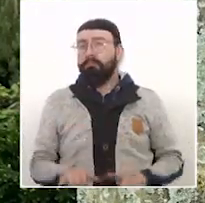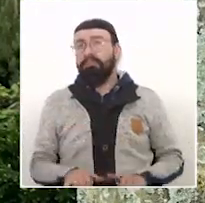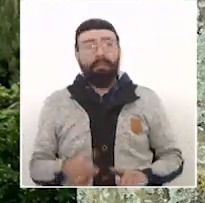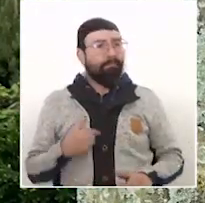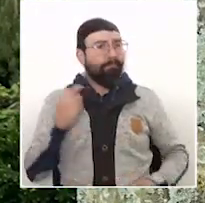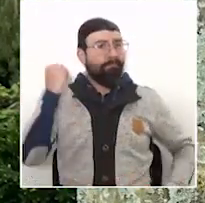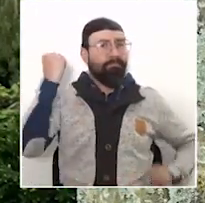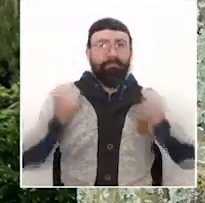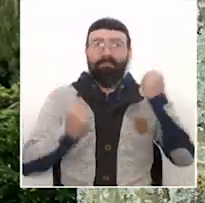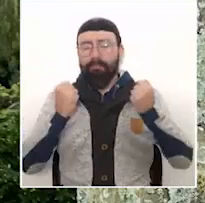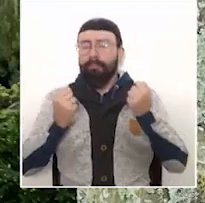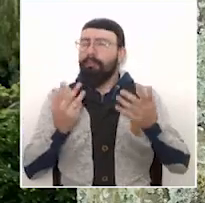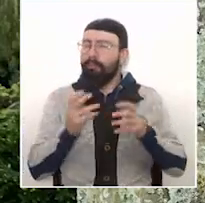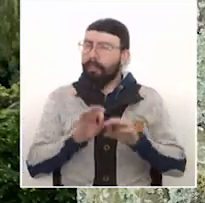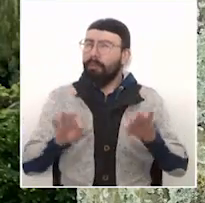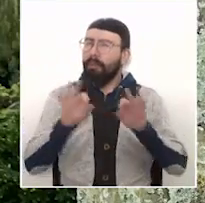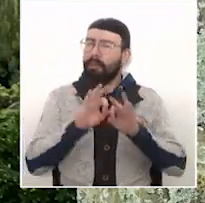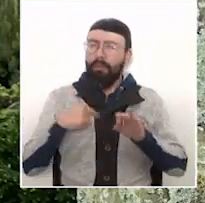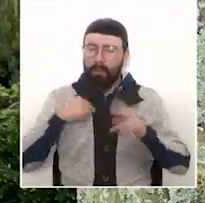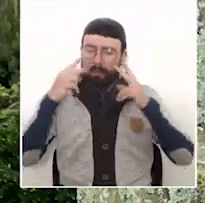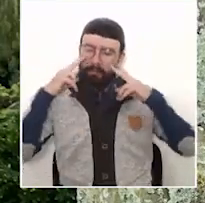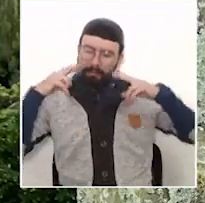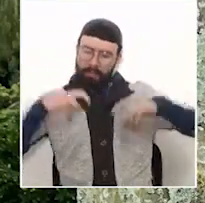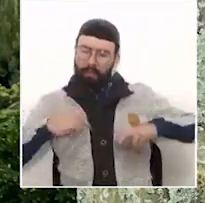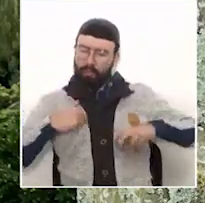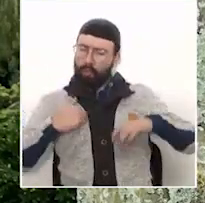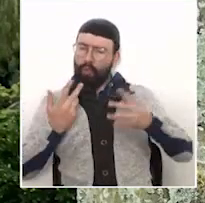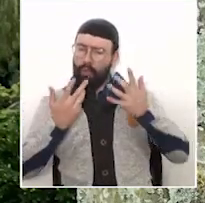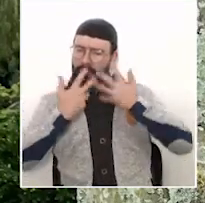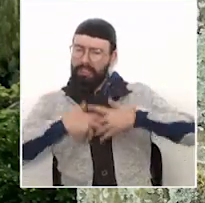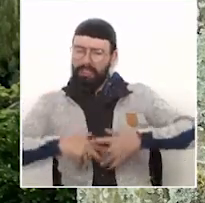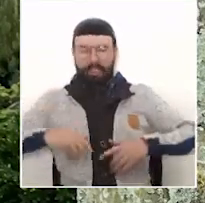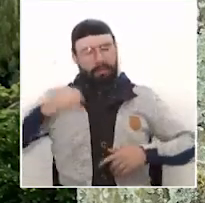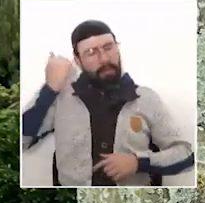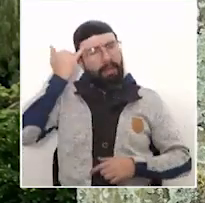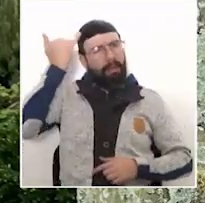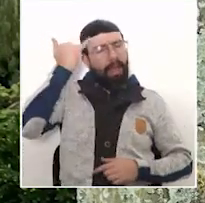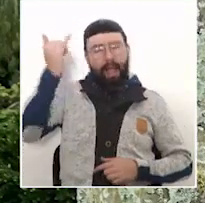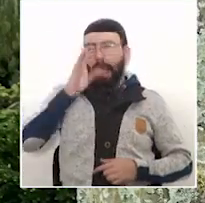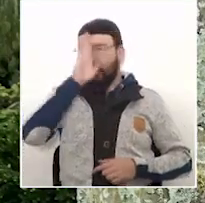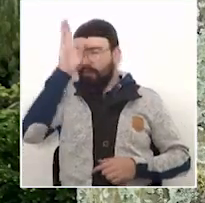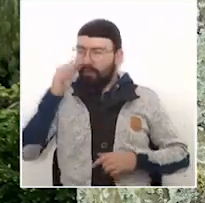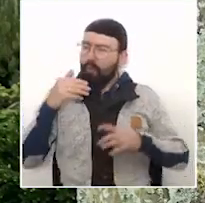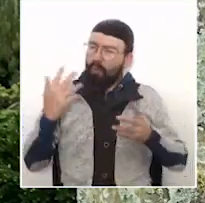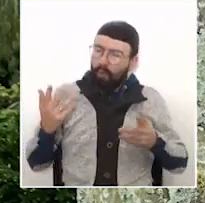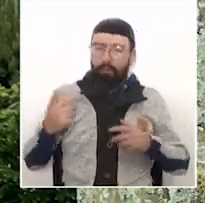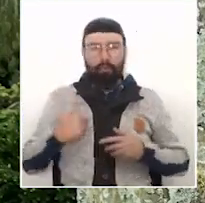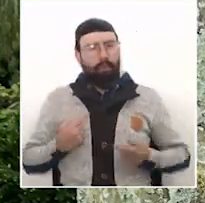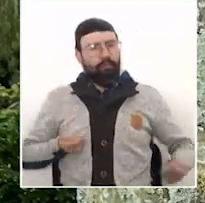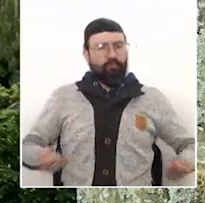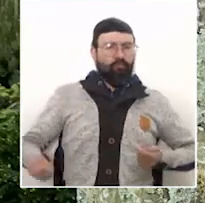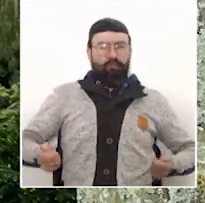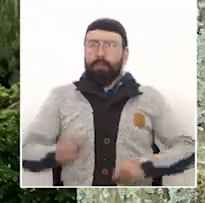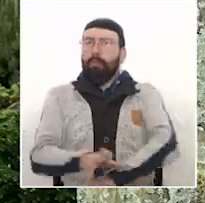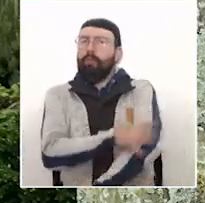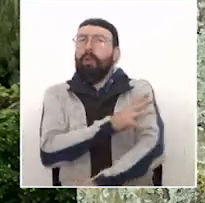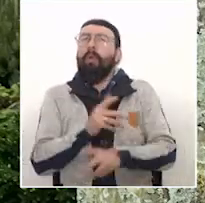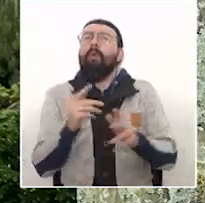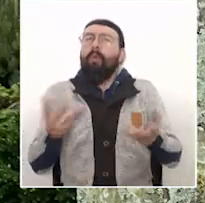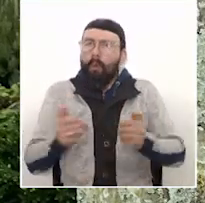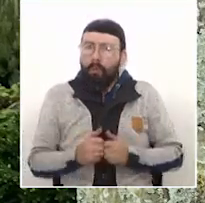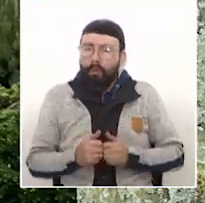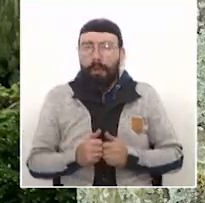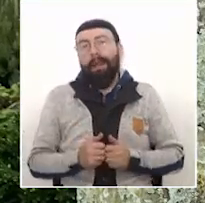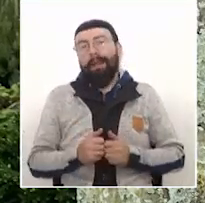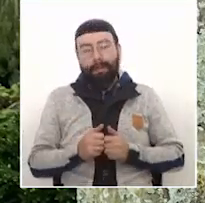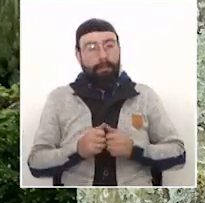revisar cómo está ese sistema de creencias y qué emociones se están desprendiendo y cómo estoy yo manejando mi mundo emocional, porque finalmente